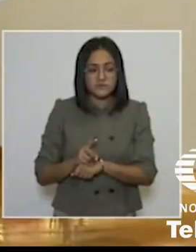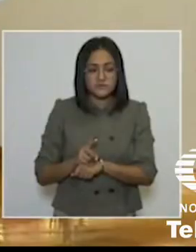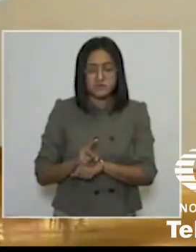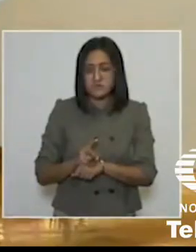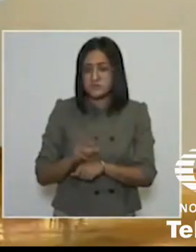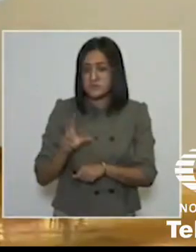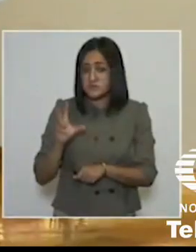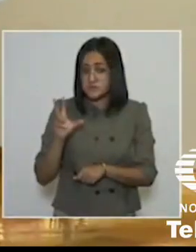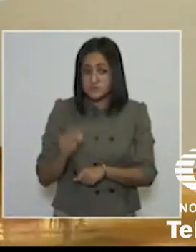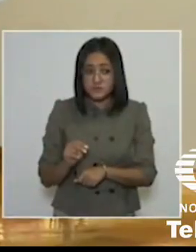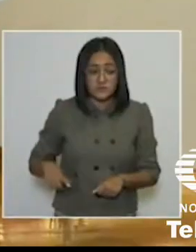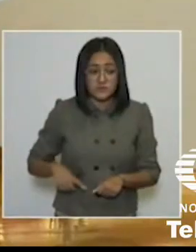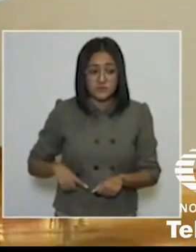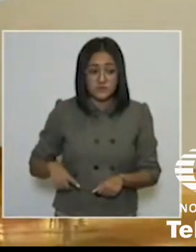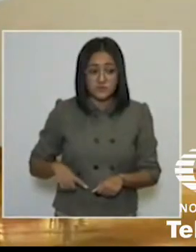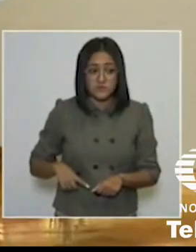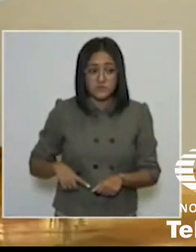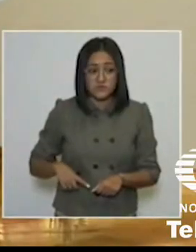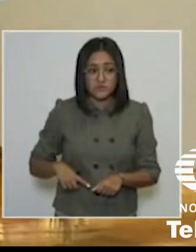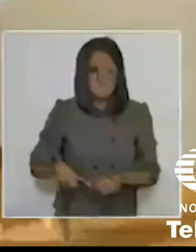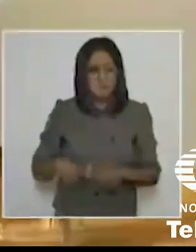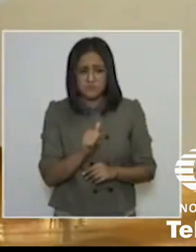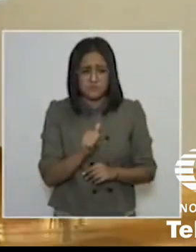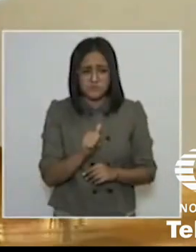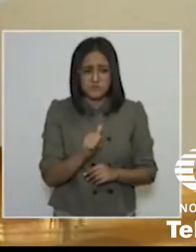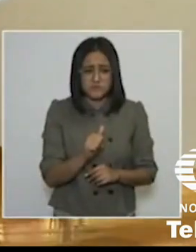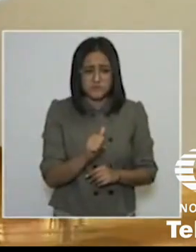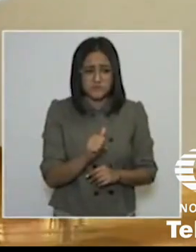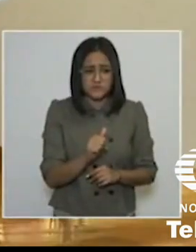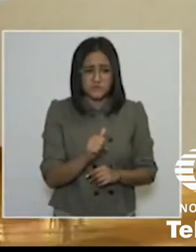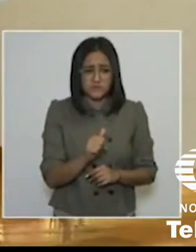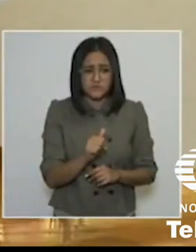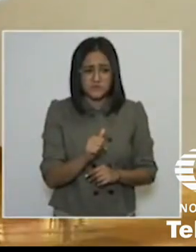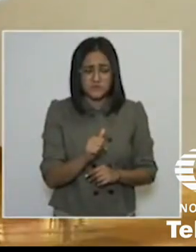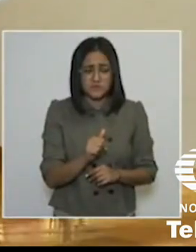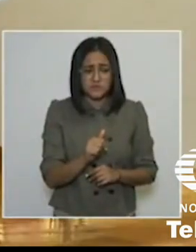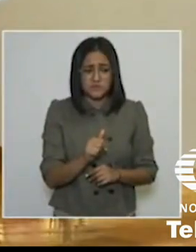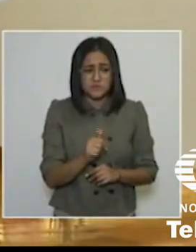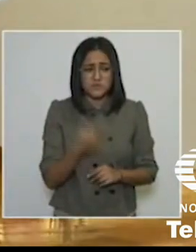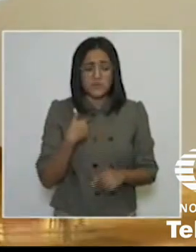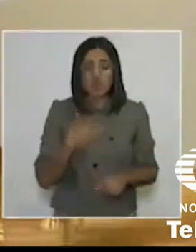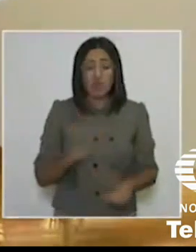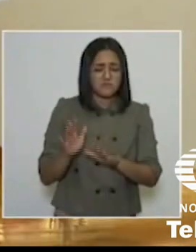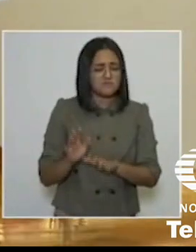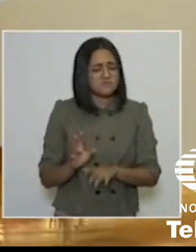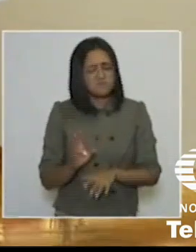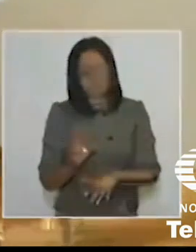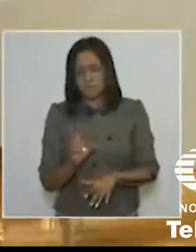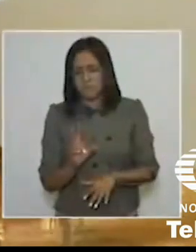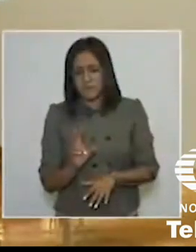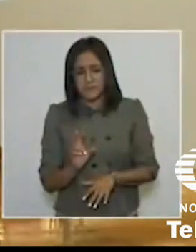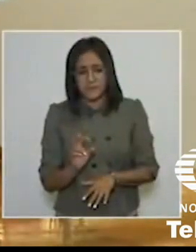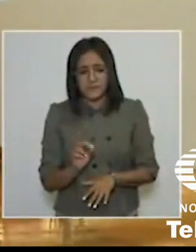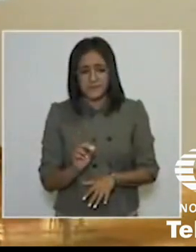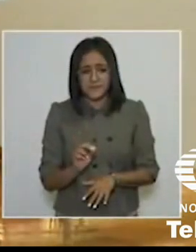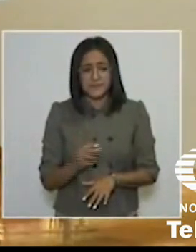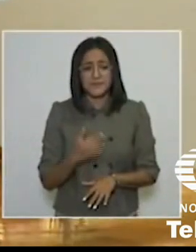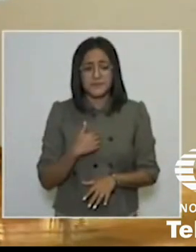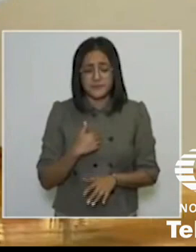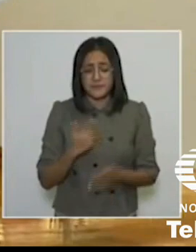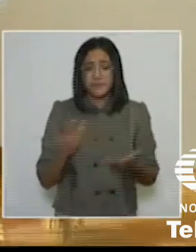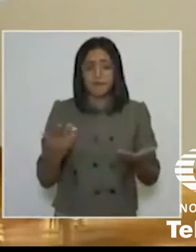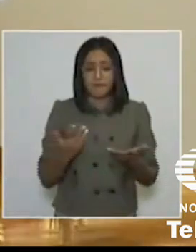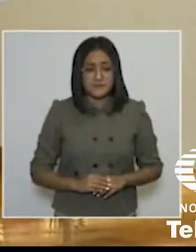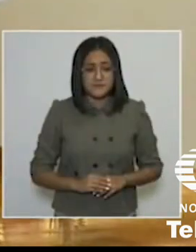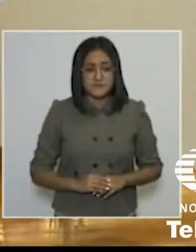tendremos en este gobierno ninguna acción que tienda a la impunidad sobre asuntos de